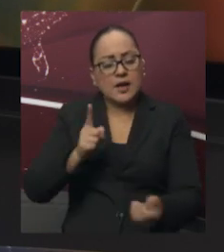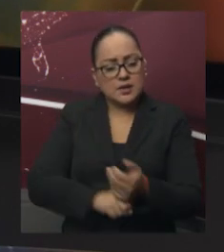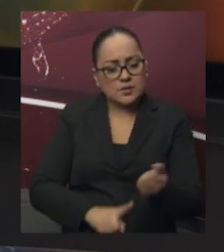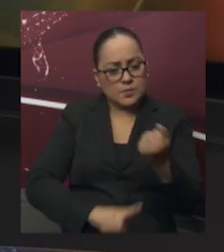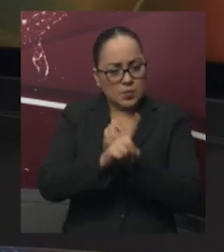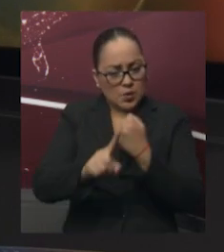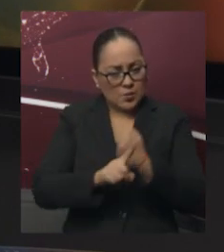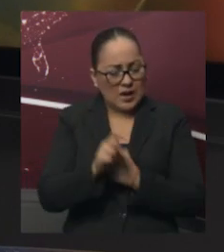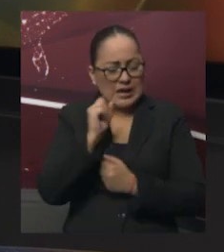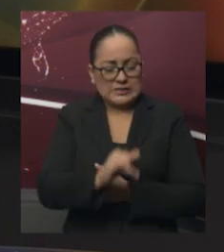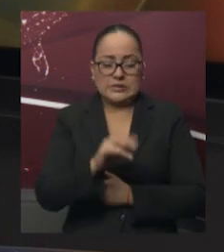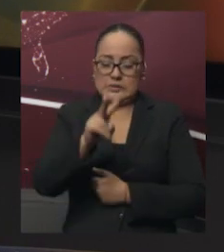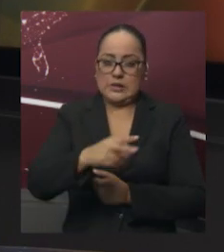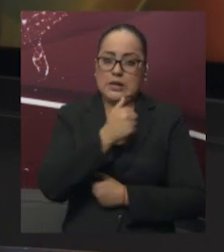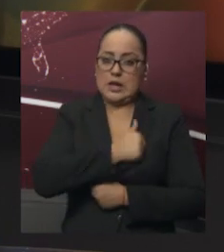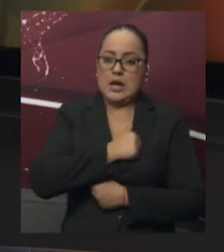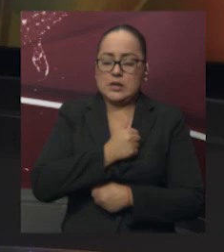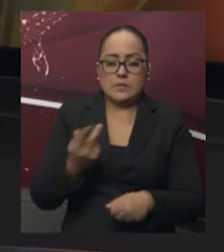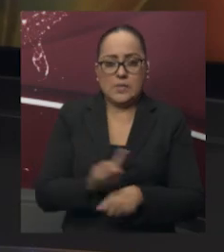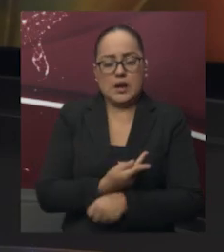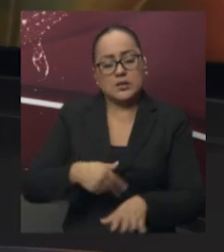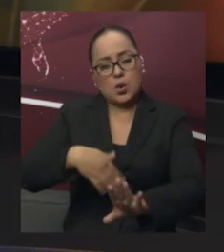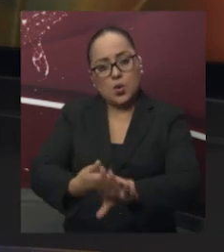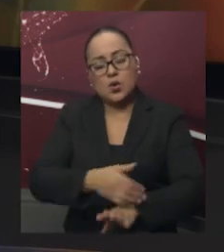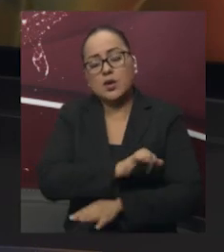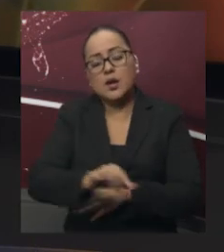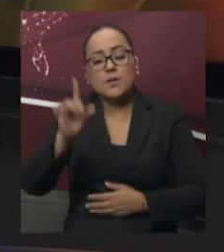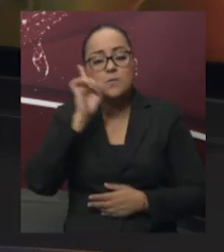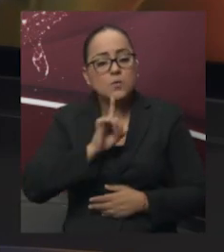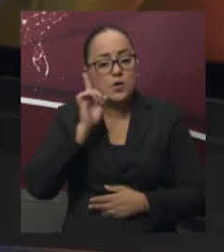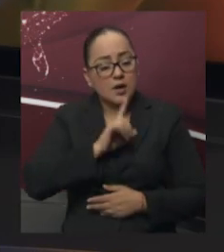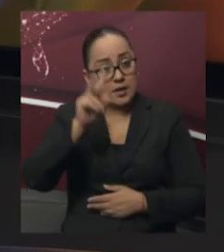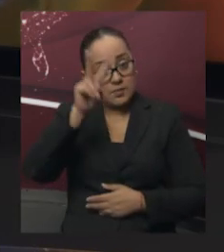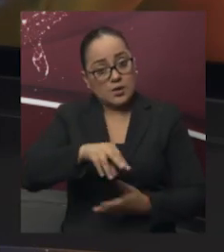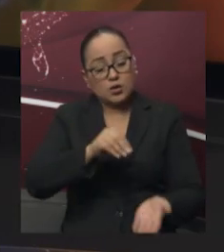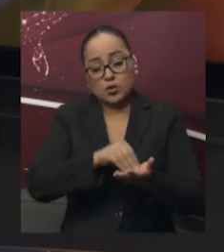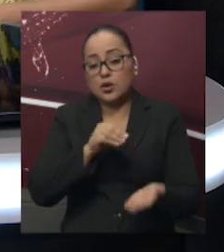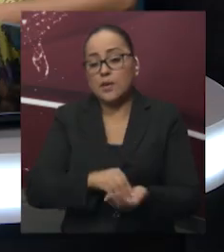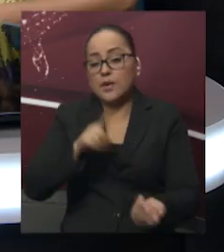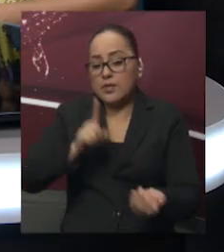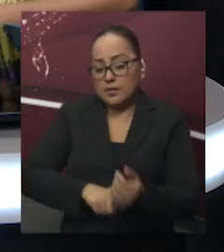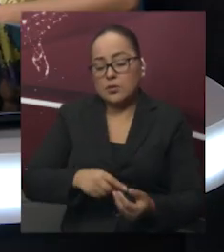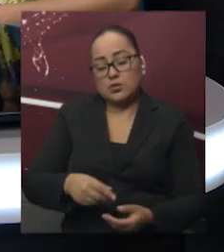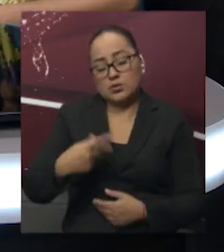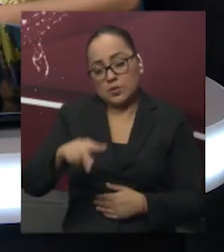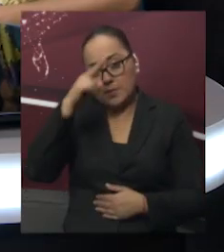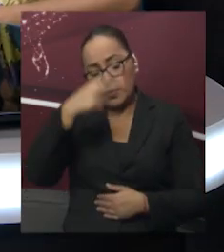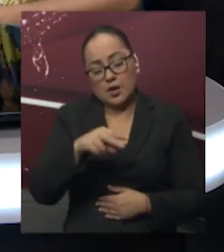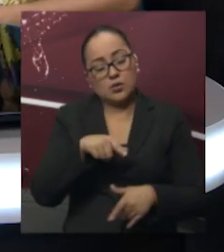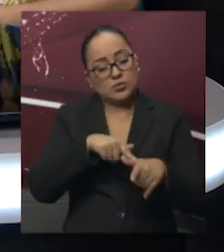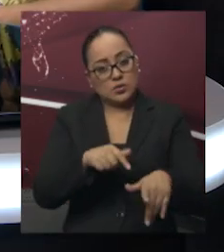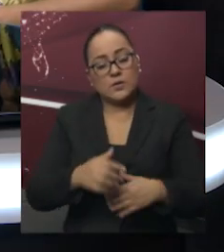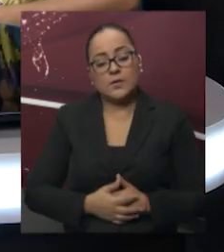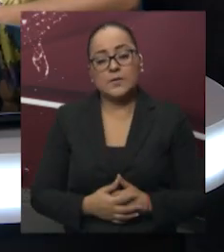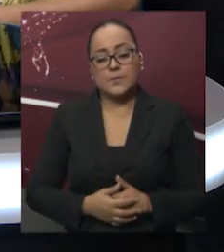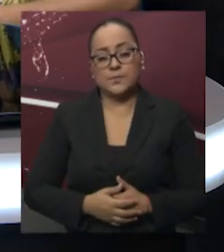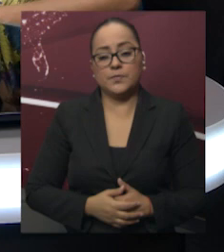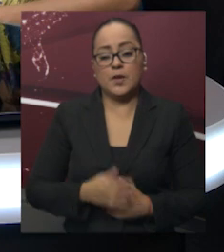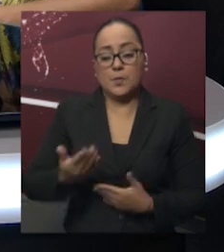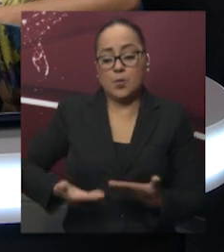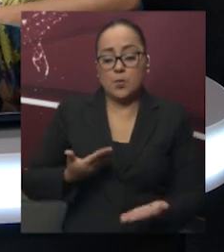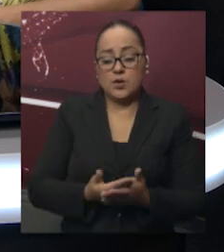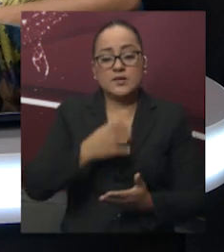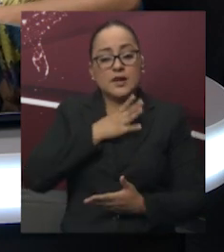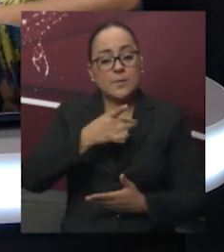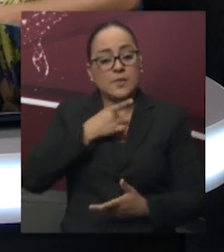de actos tan lamentables que desgraciadamente todavía los estamos viviendo. ¿Se va a discutir su propuesta en la Cámara de Diputados,